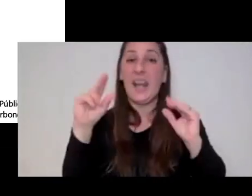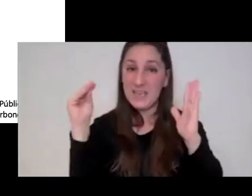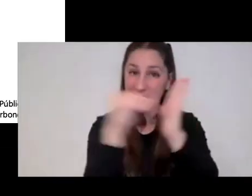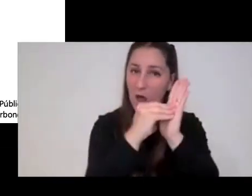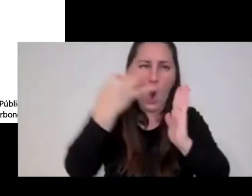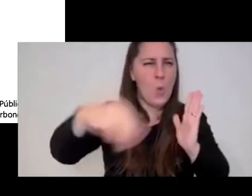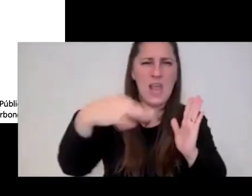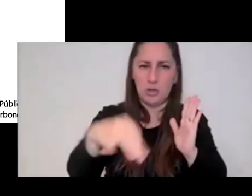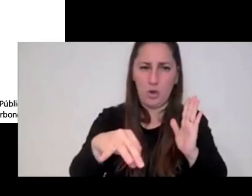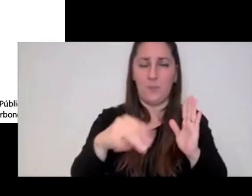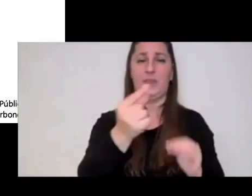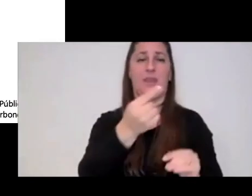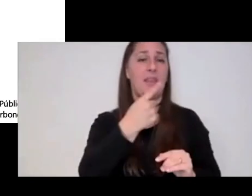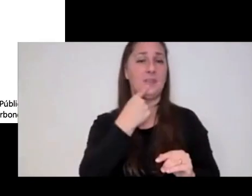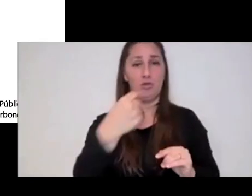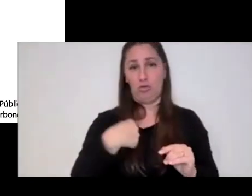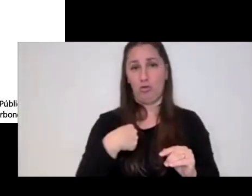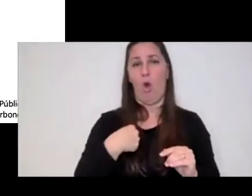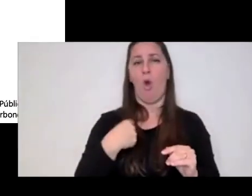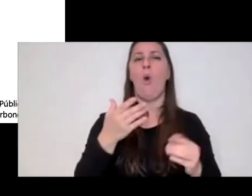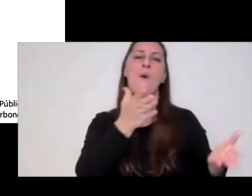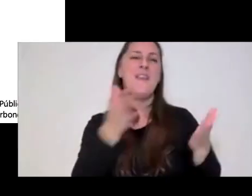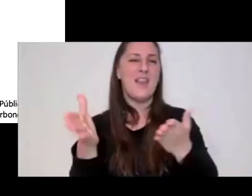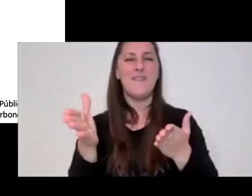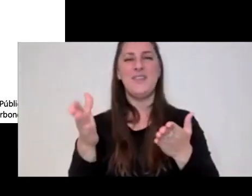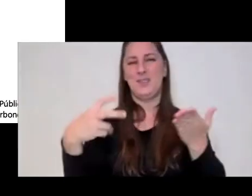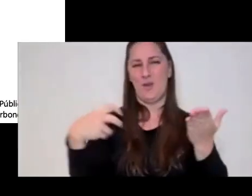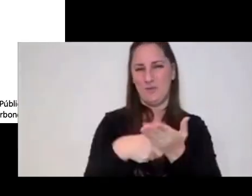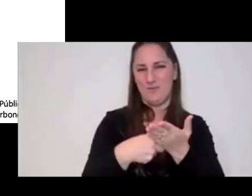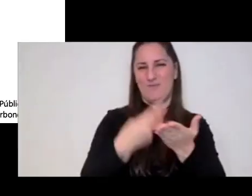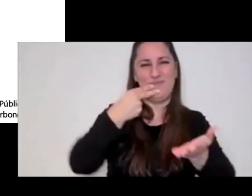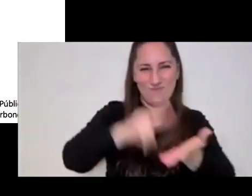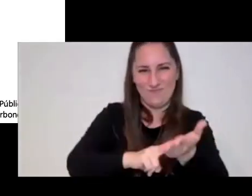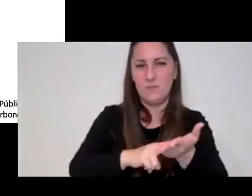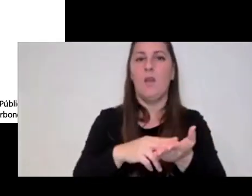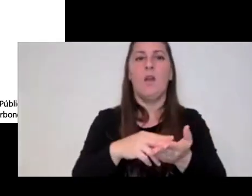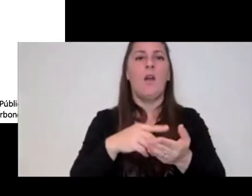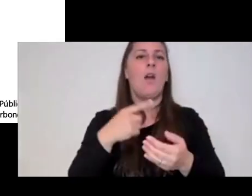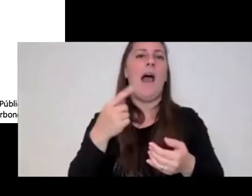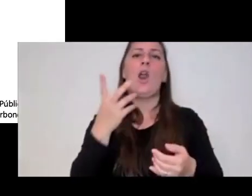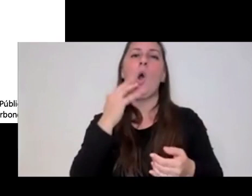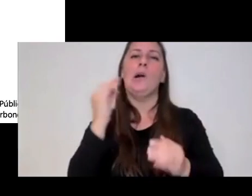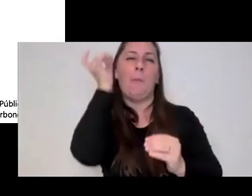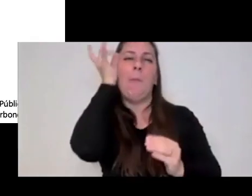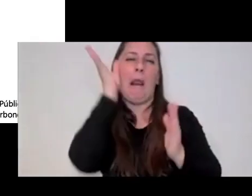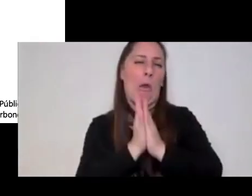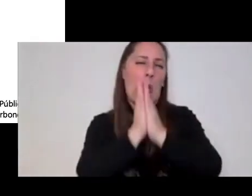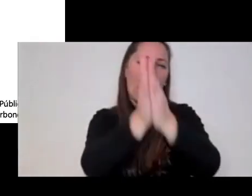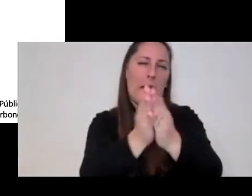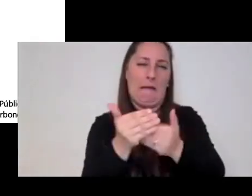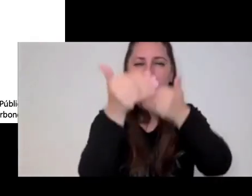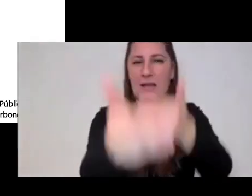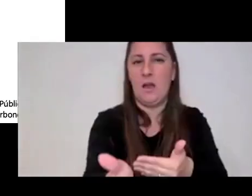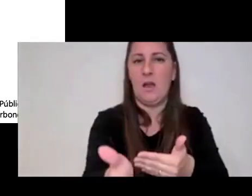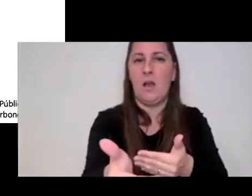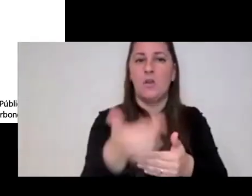no puedo pretender un beneficio fiscal, yo no puedo pretender una amnistía fiscal si donde voy a